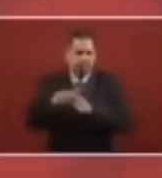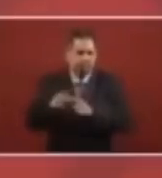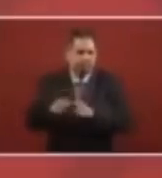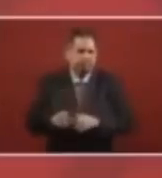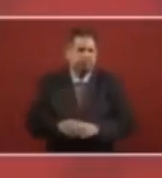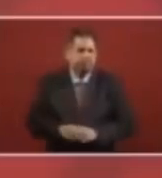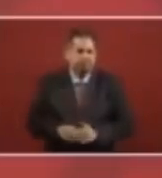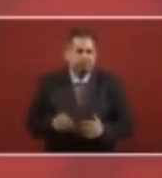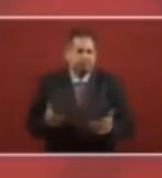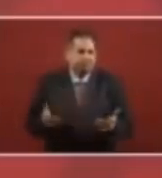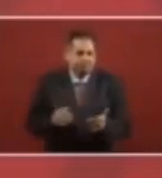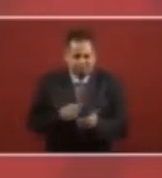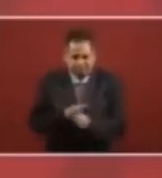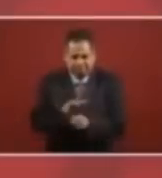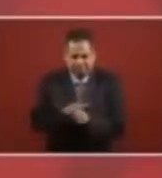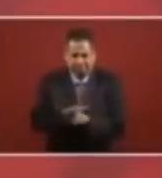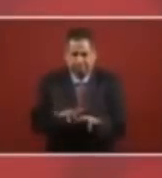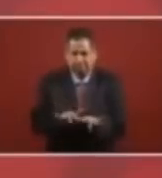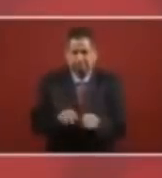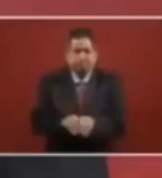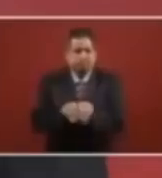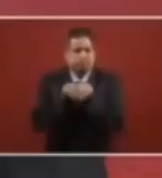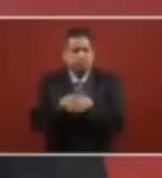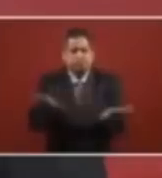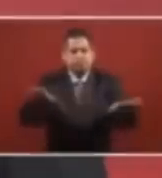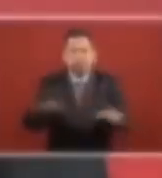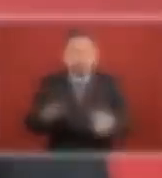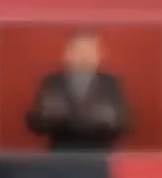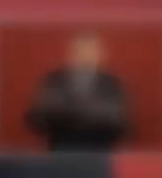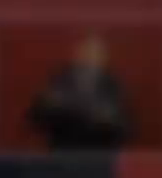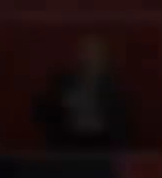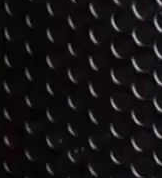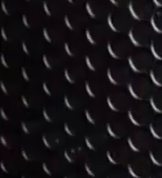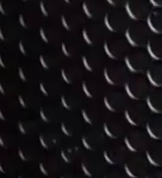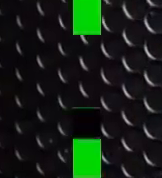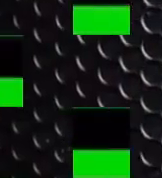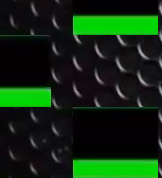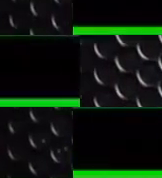qué más le puedo pedir a la vida